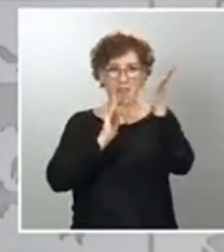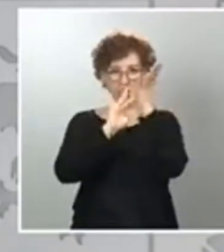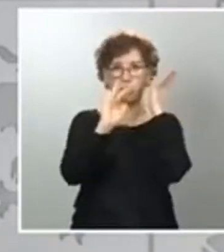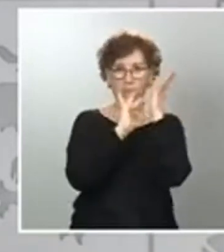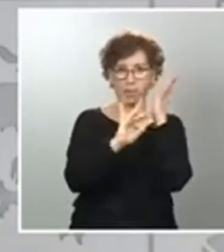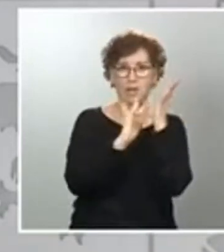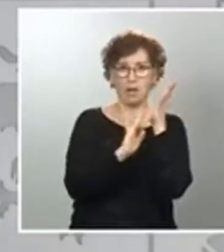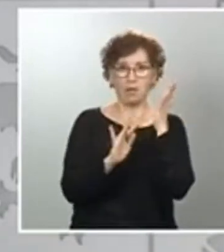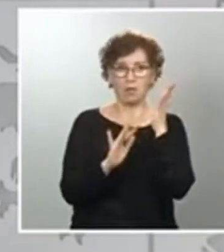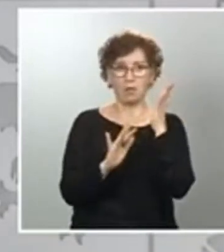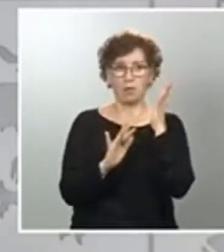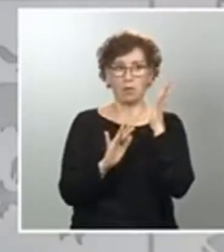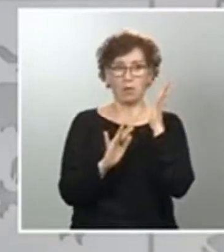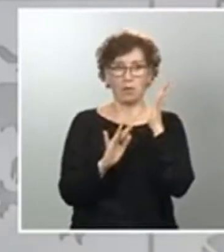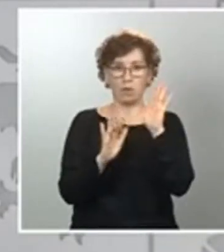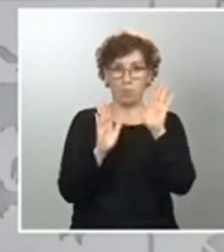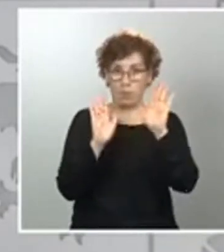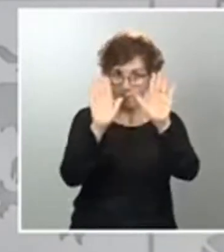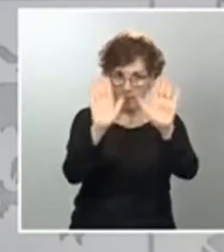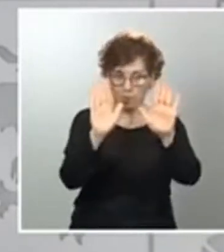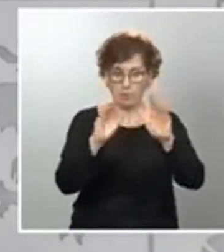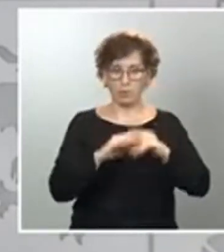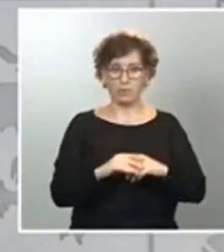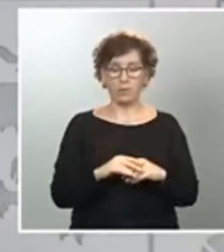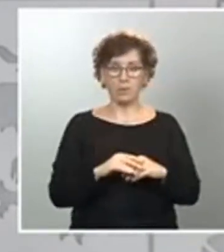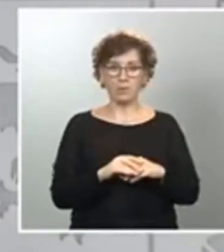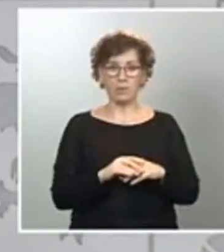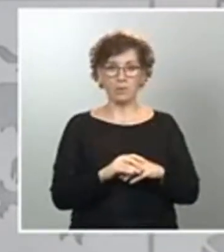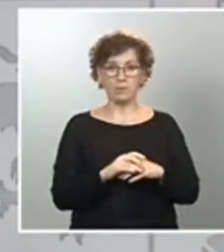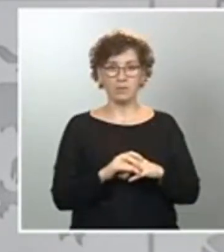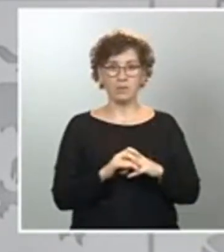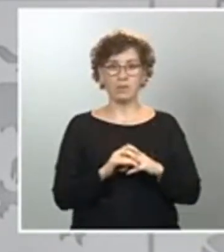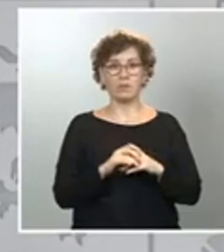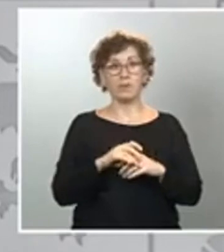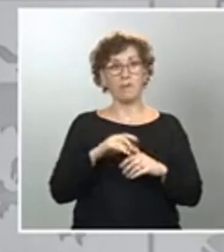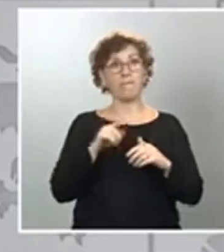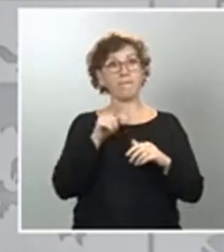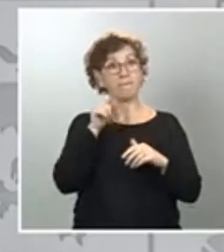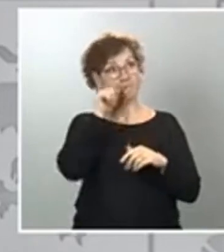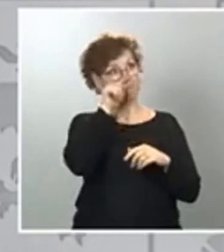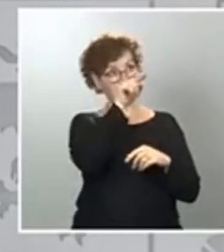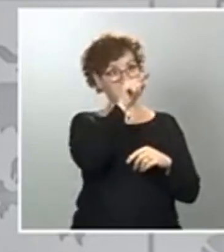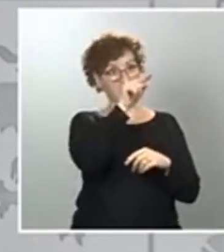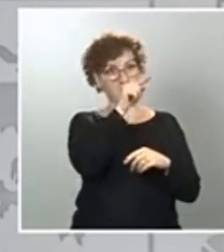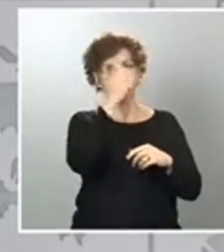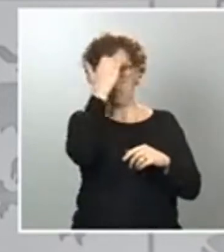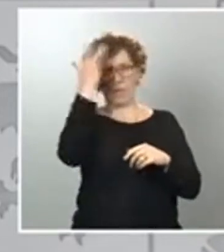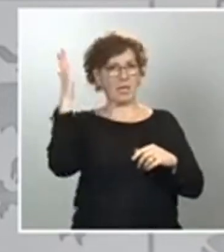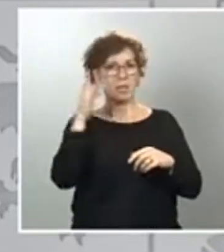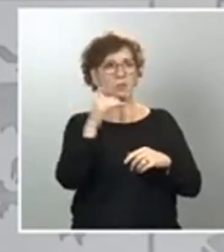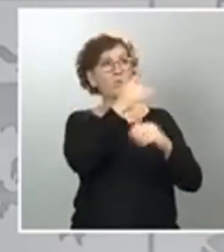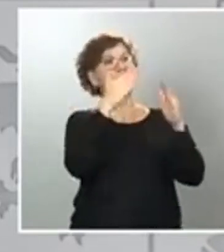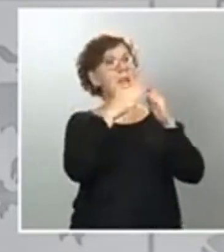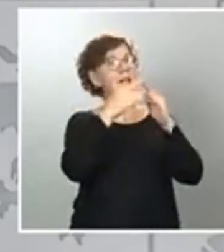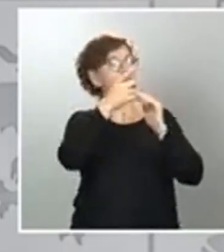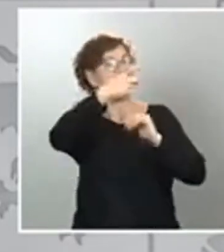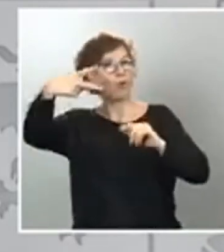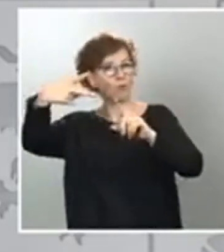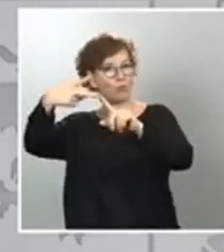signifique el que usted, por ejemplo, pueda ir a su segunda residencia en otra provincia hasta